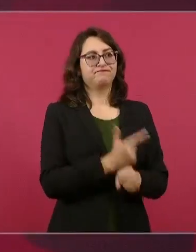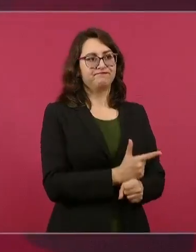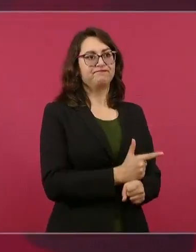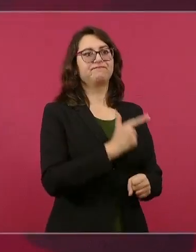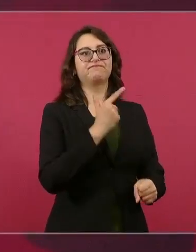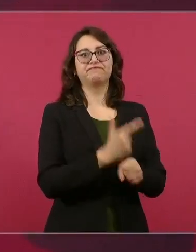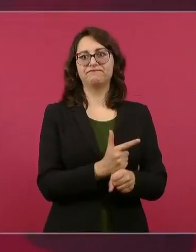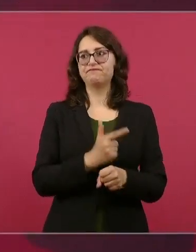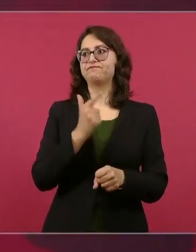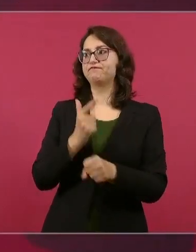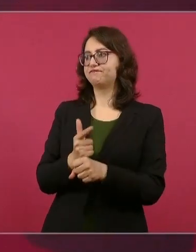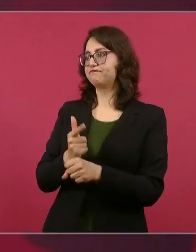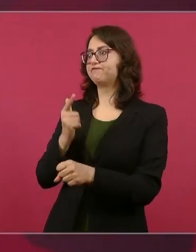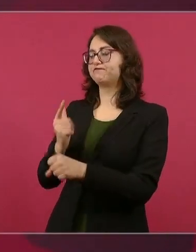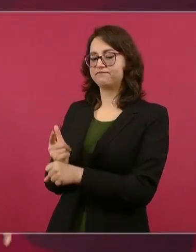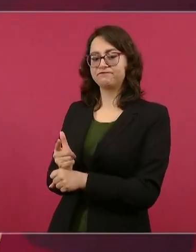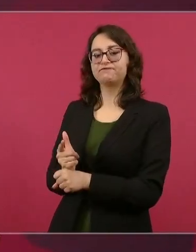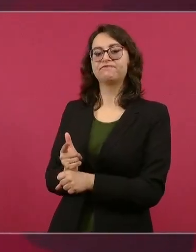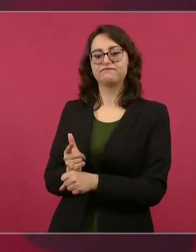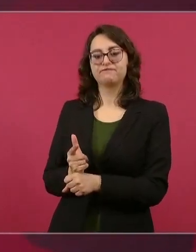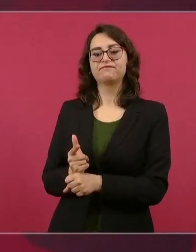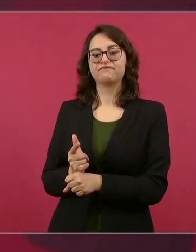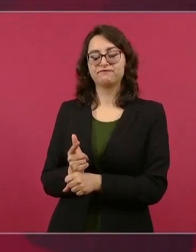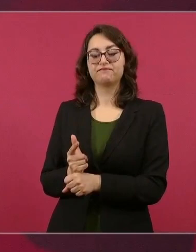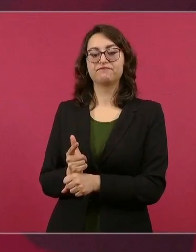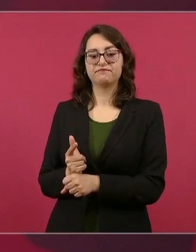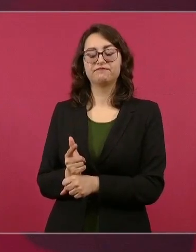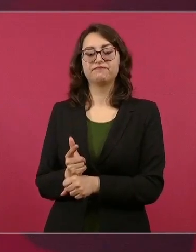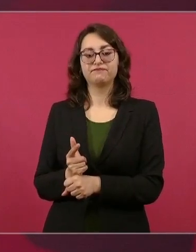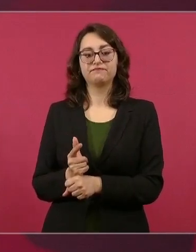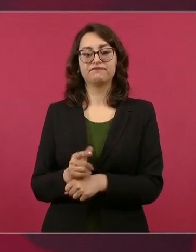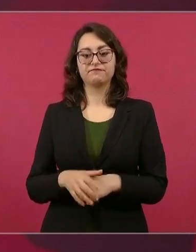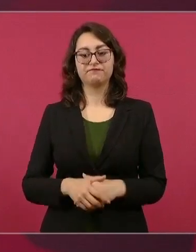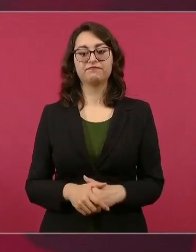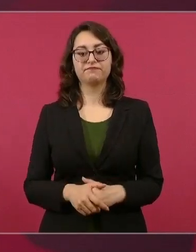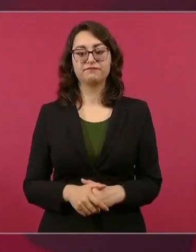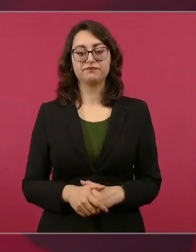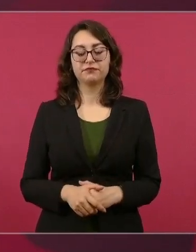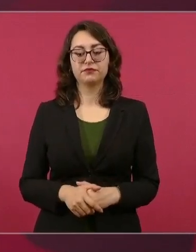sitio. Yo ya tengo